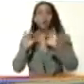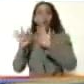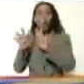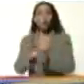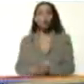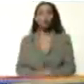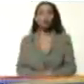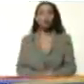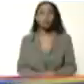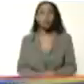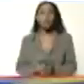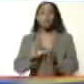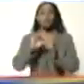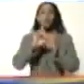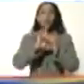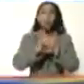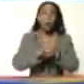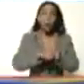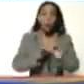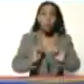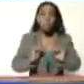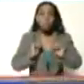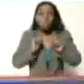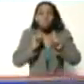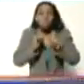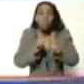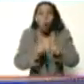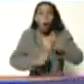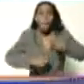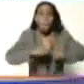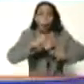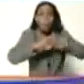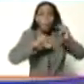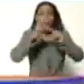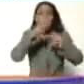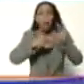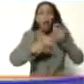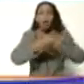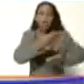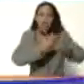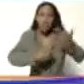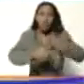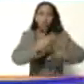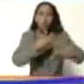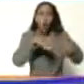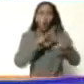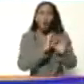y luego comenzó la construcción de las relaciones de confianza,